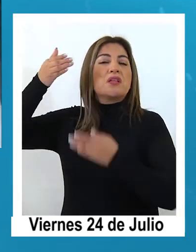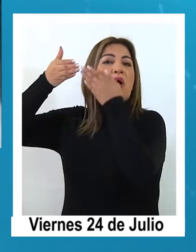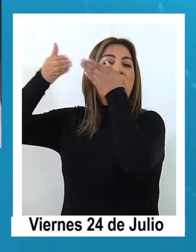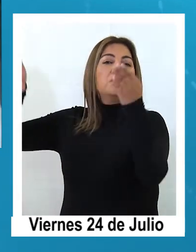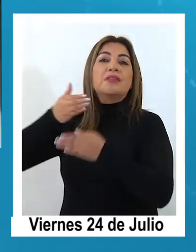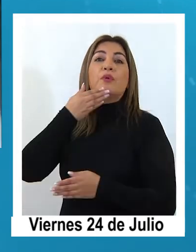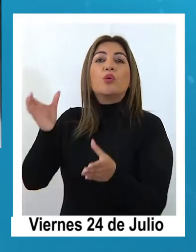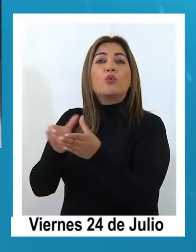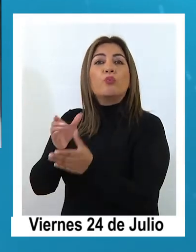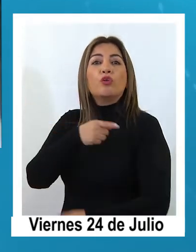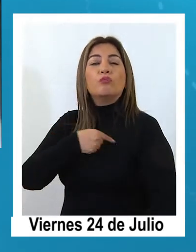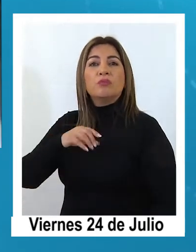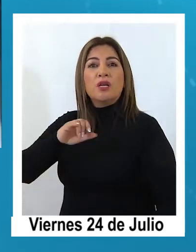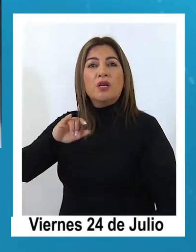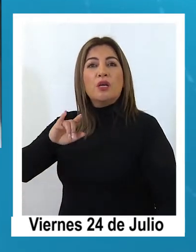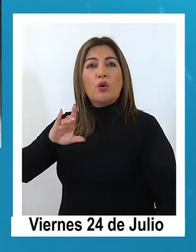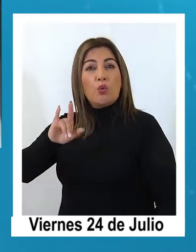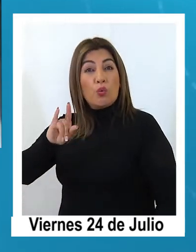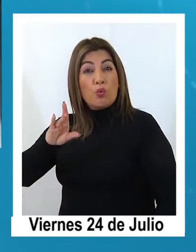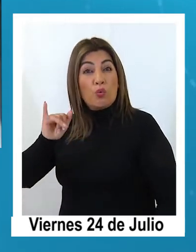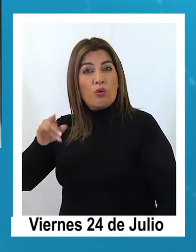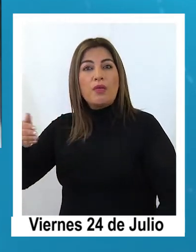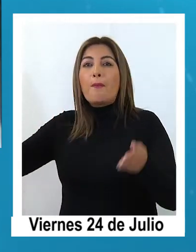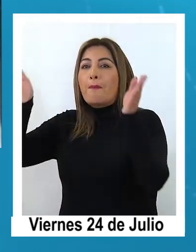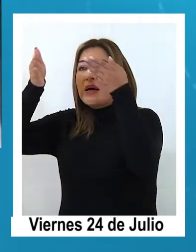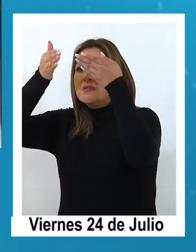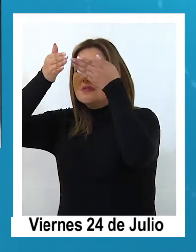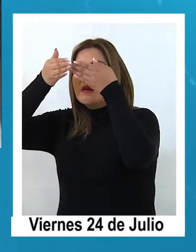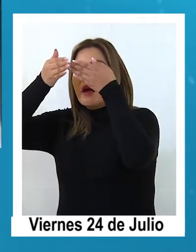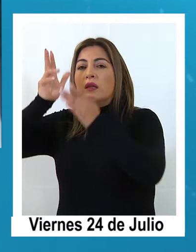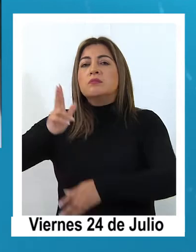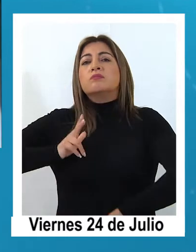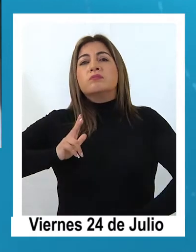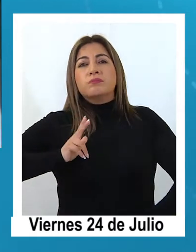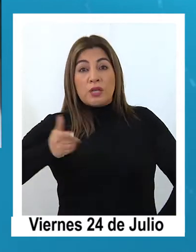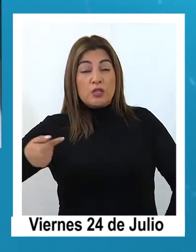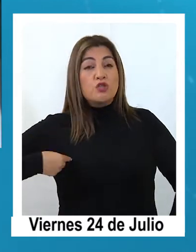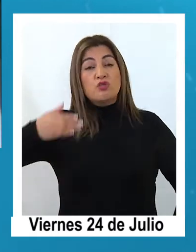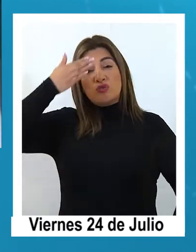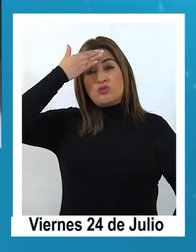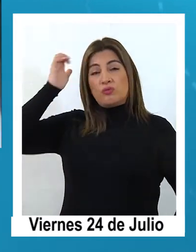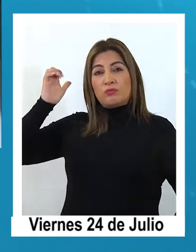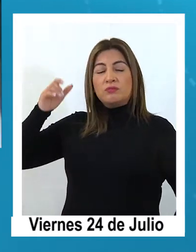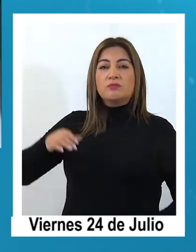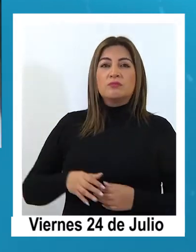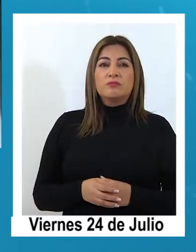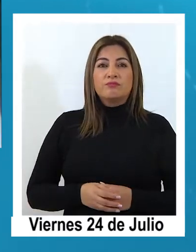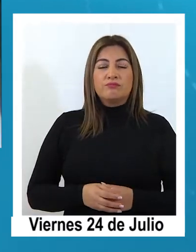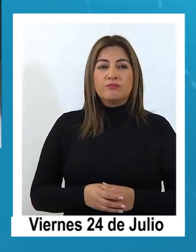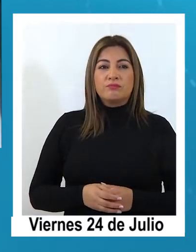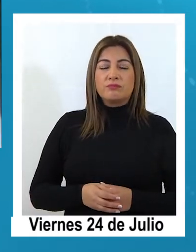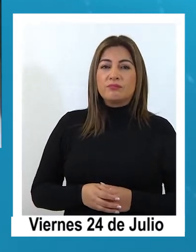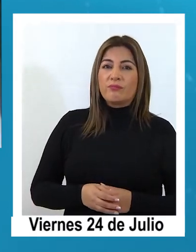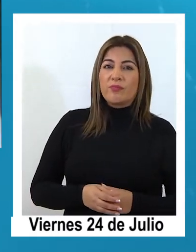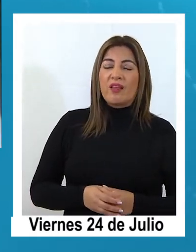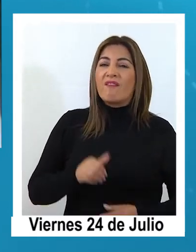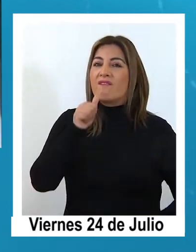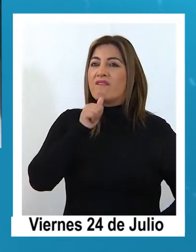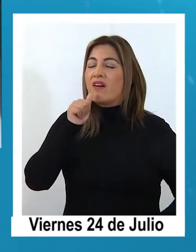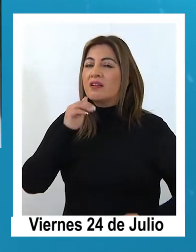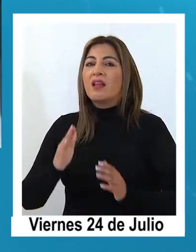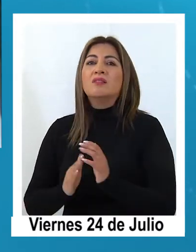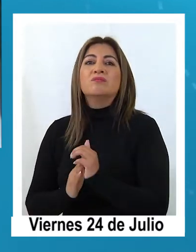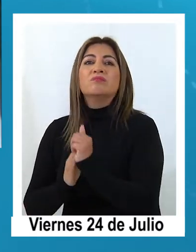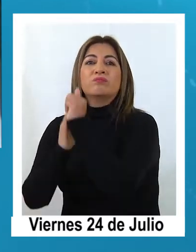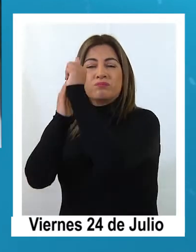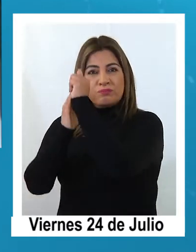UDI se muestra en una situación más cerrada, más conservadora, pero yo creo que Desbordes no tiene suficiente liderazgo